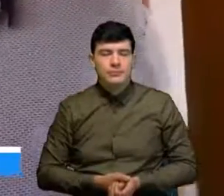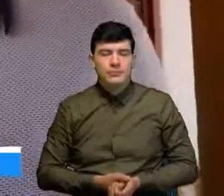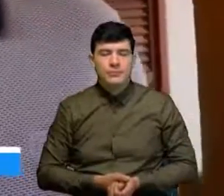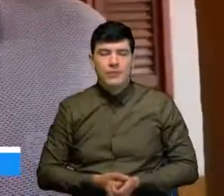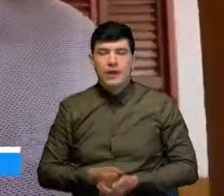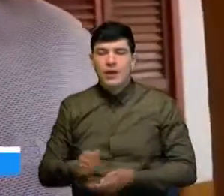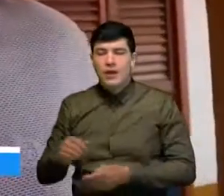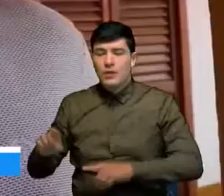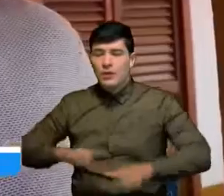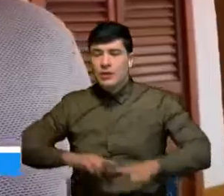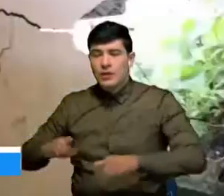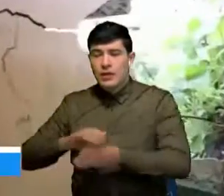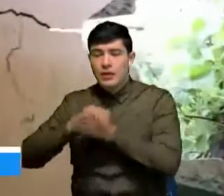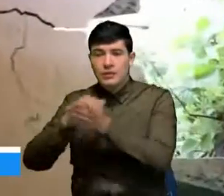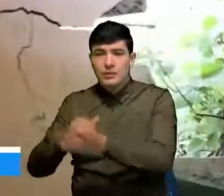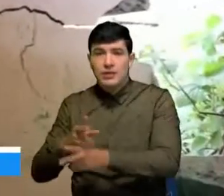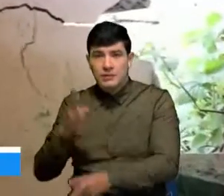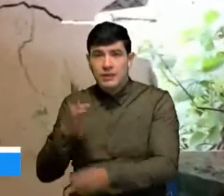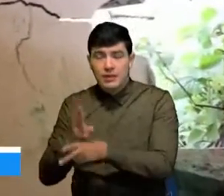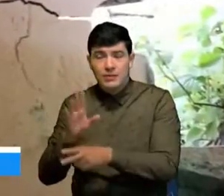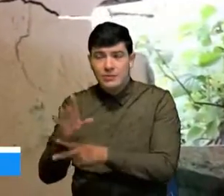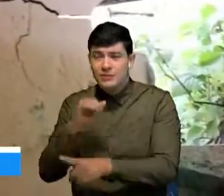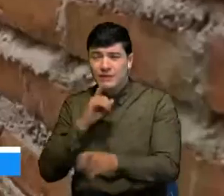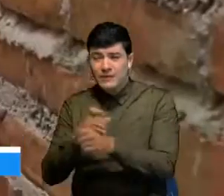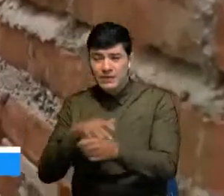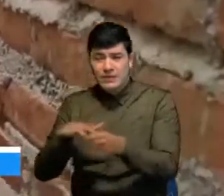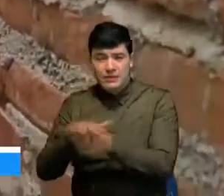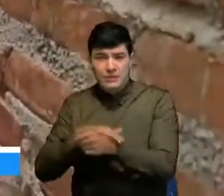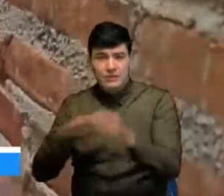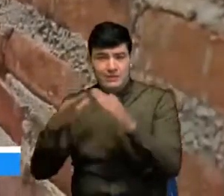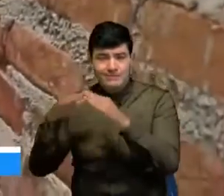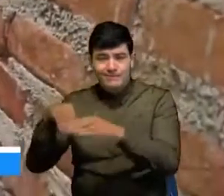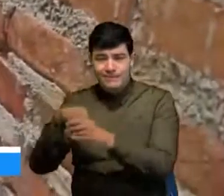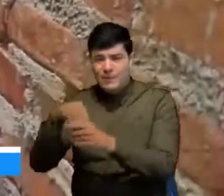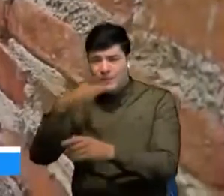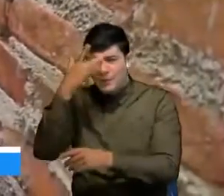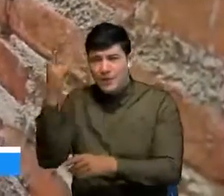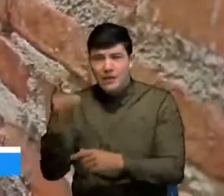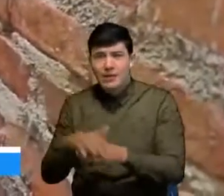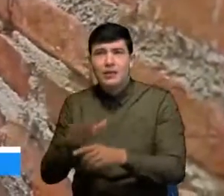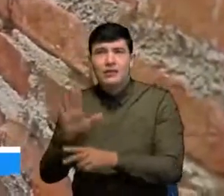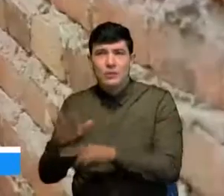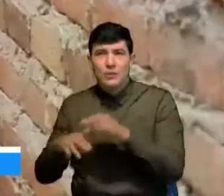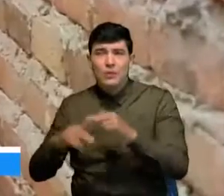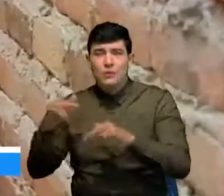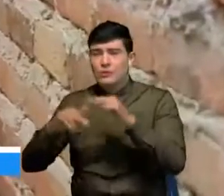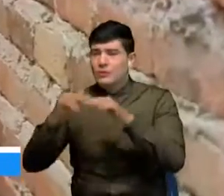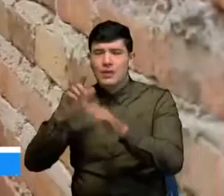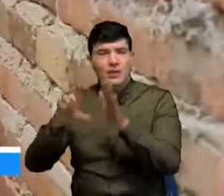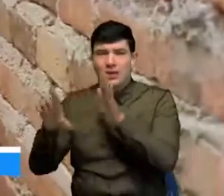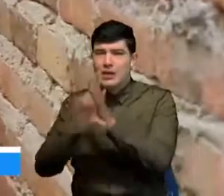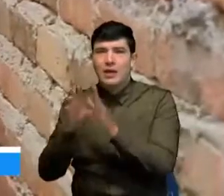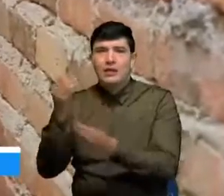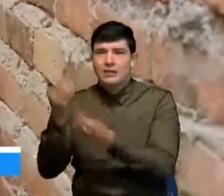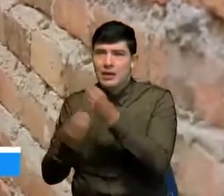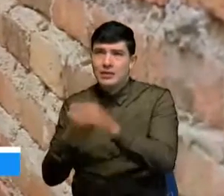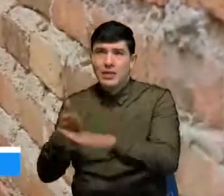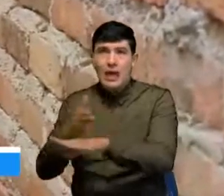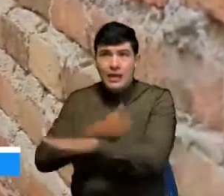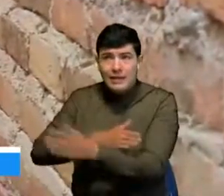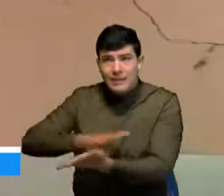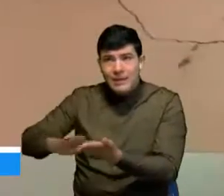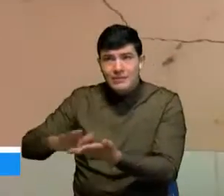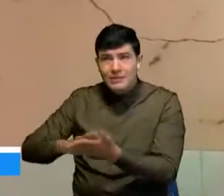manifestado que las complicaciones en viviendas en su mayoría se han presentado por las construcciones ilegales que se hacen sin los permisos pertinentes